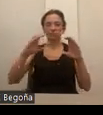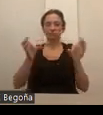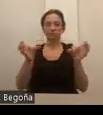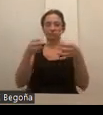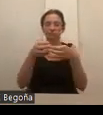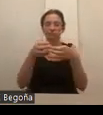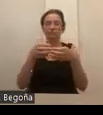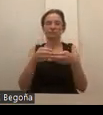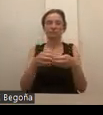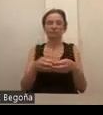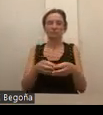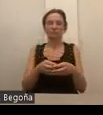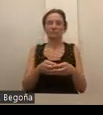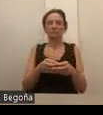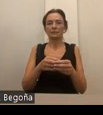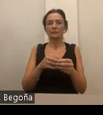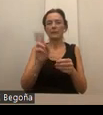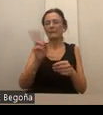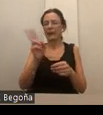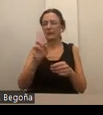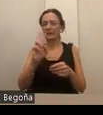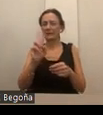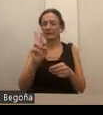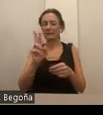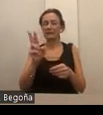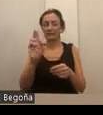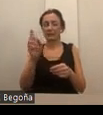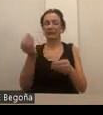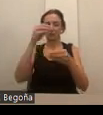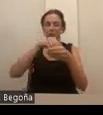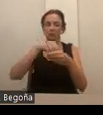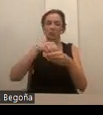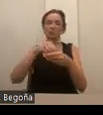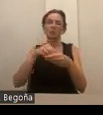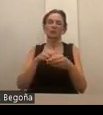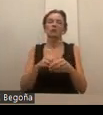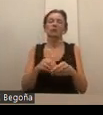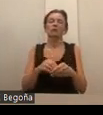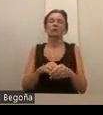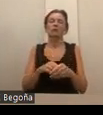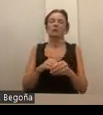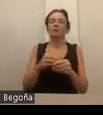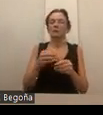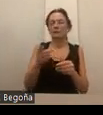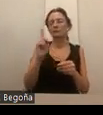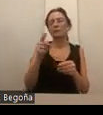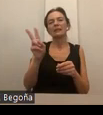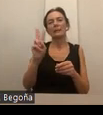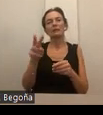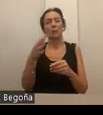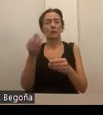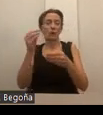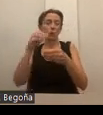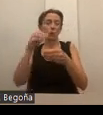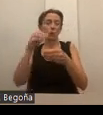fuente de vitaminas y por tanto de antioxidantes también. También no lo hemos nombrado en este caso, pero podría perfectamente haber formado parte